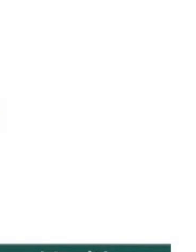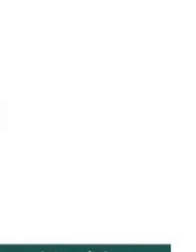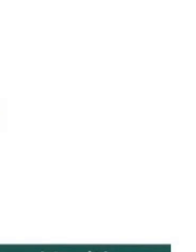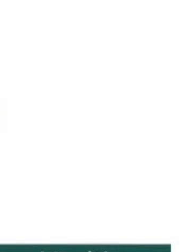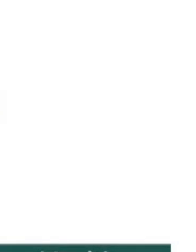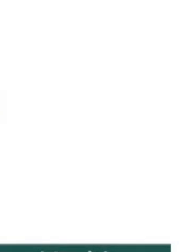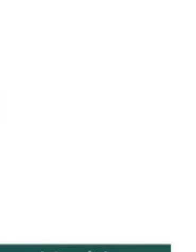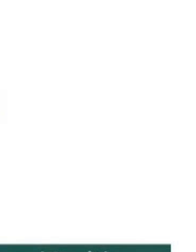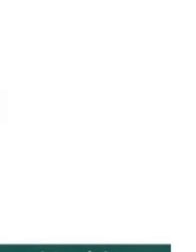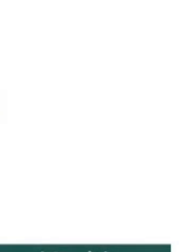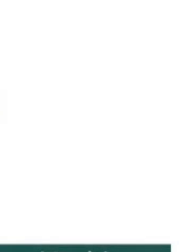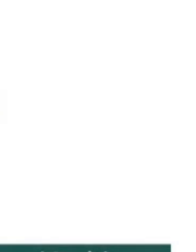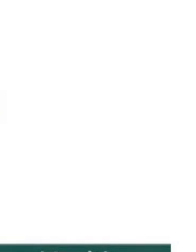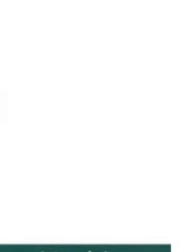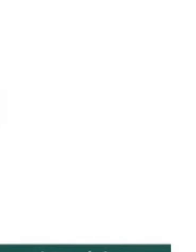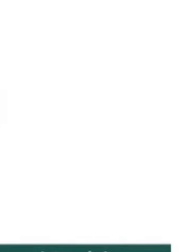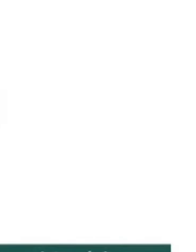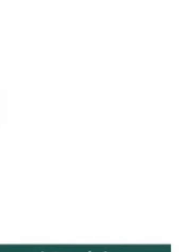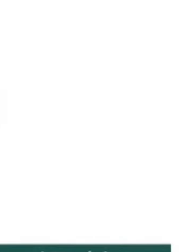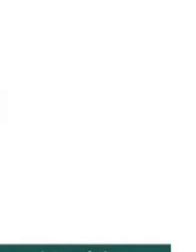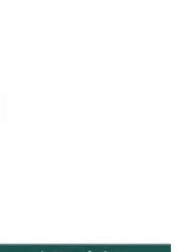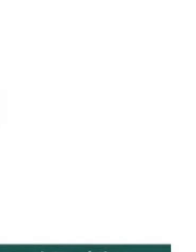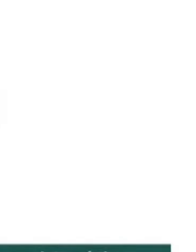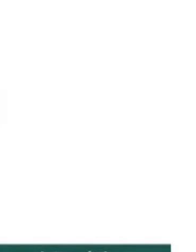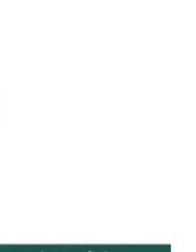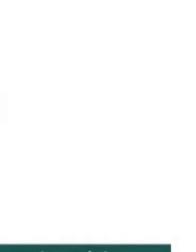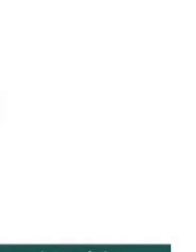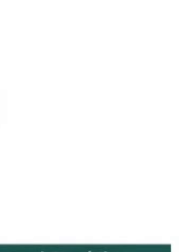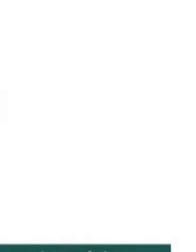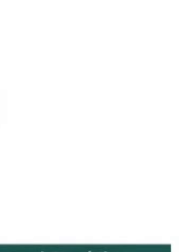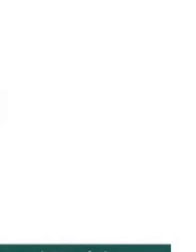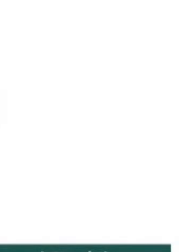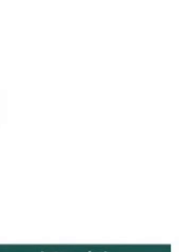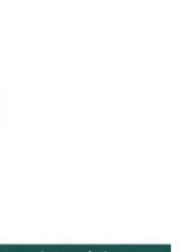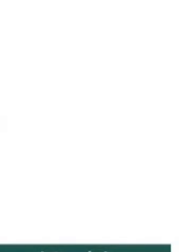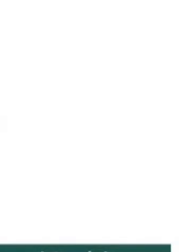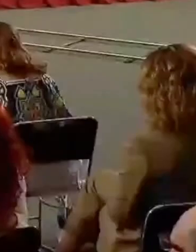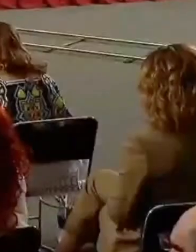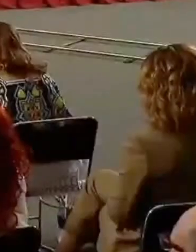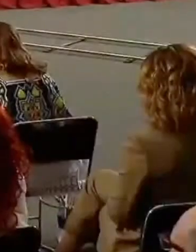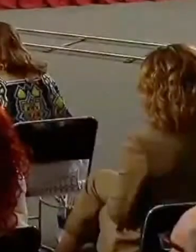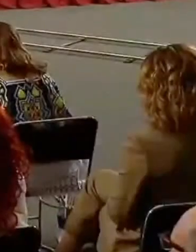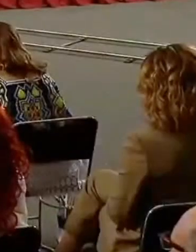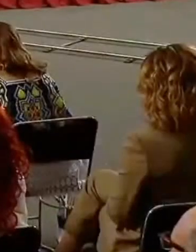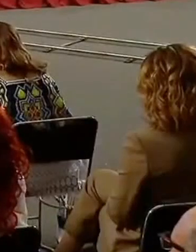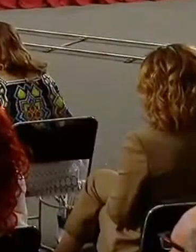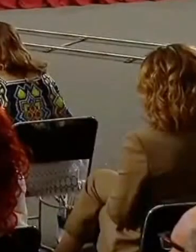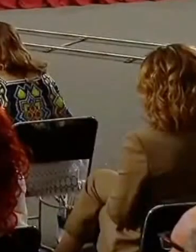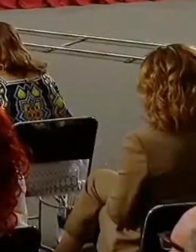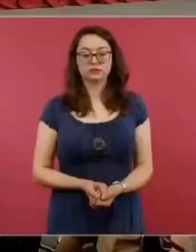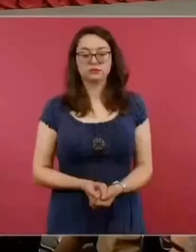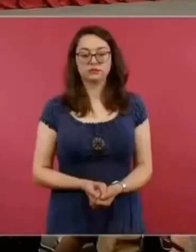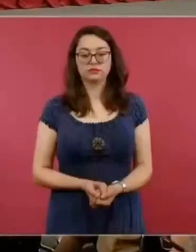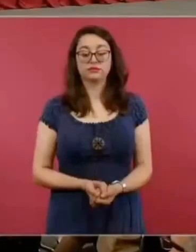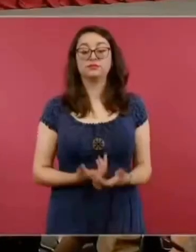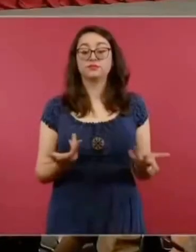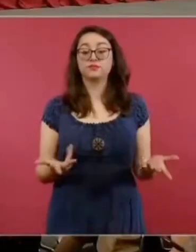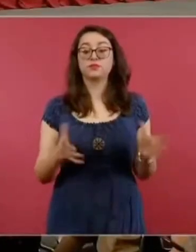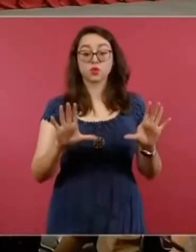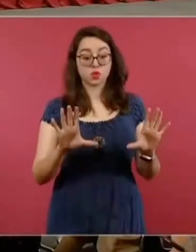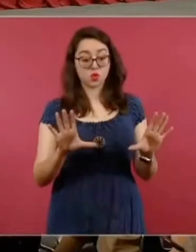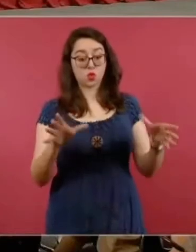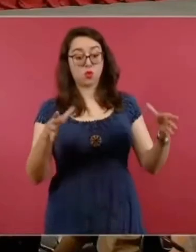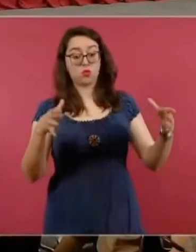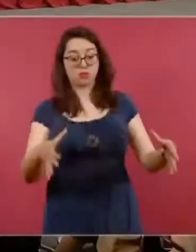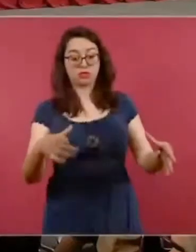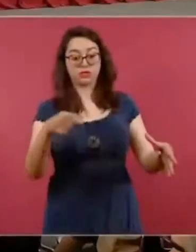mucha falta. En ese sentido, se establece este programa de subsidios en donde la comunidad identifica y decide el uso de los recursos.